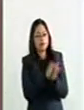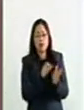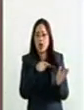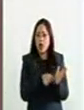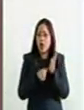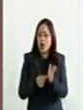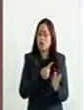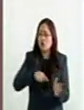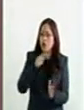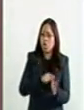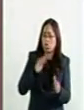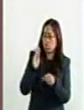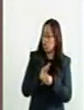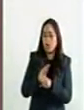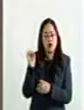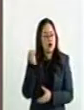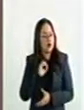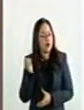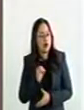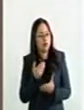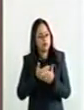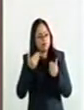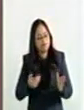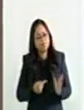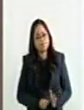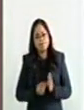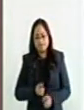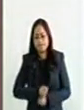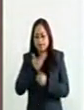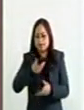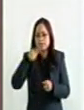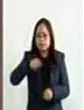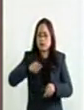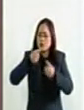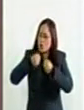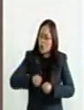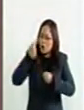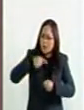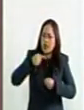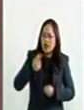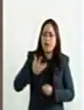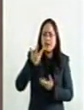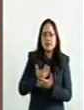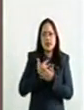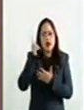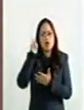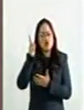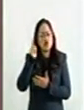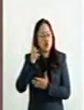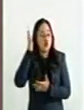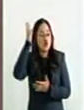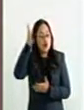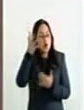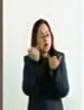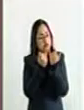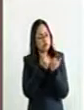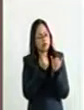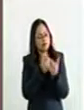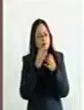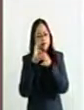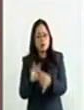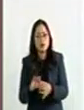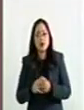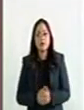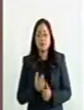de nadie, por el contrario, es manifestación convencida de esperanza en el porvenir. La medalla Belisario Domínguez para